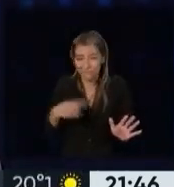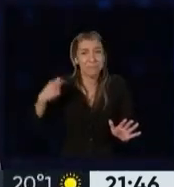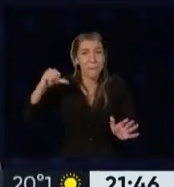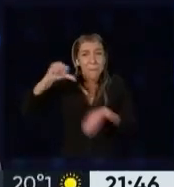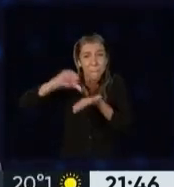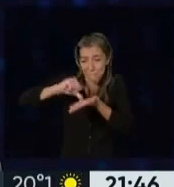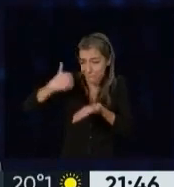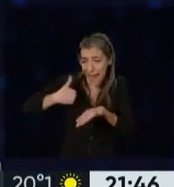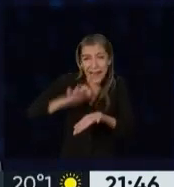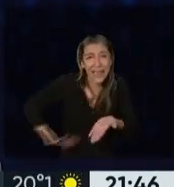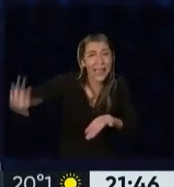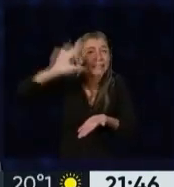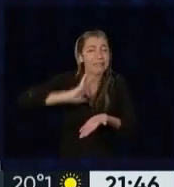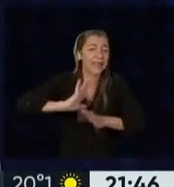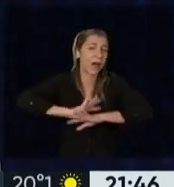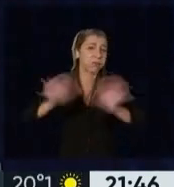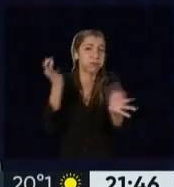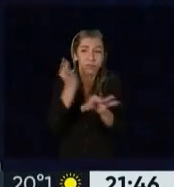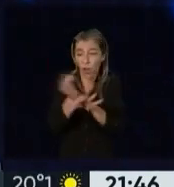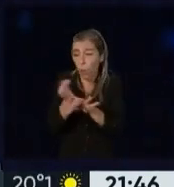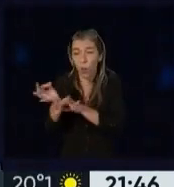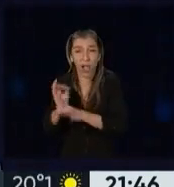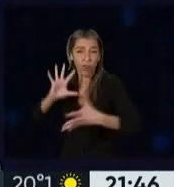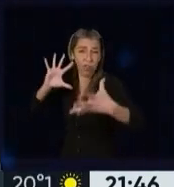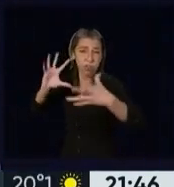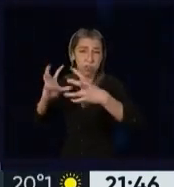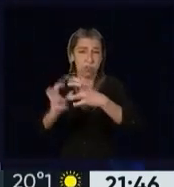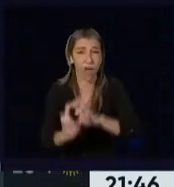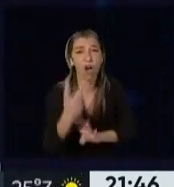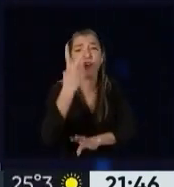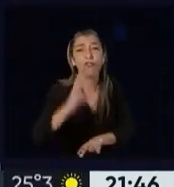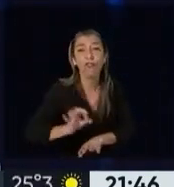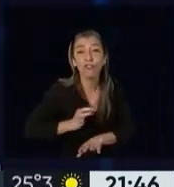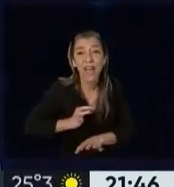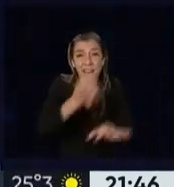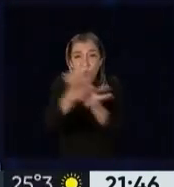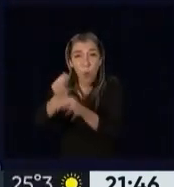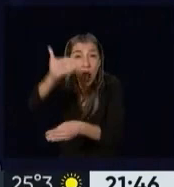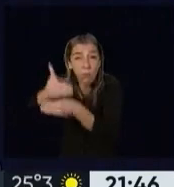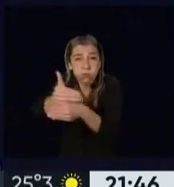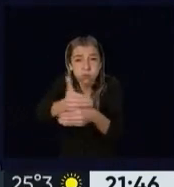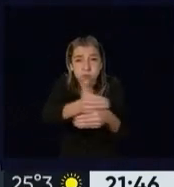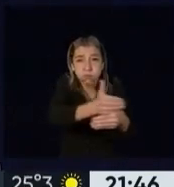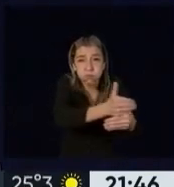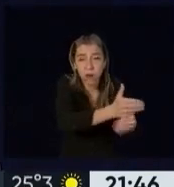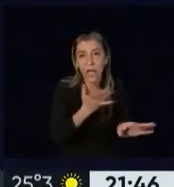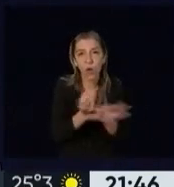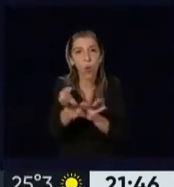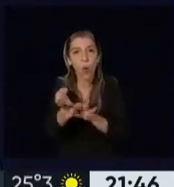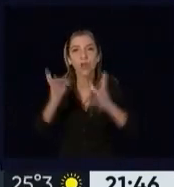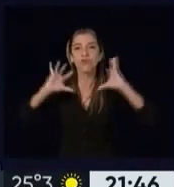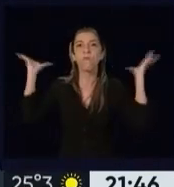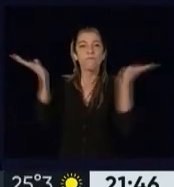chicos. 2 años tuvieron las escuelas cerradas. Se terminó la mejor educación del mundo.